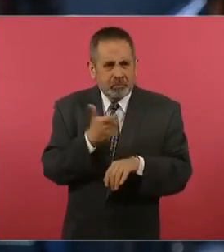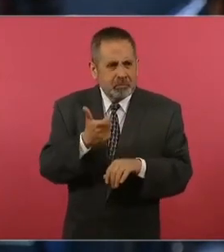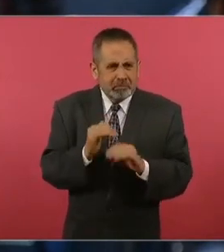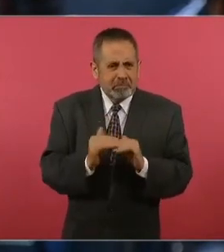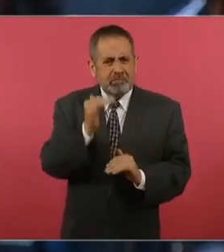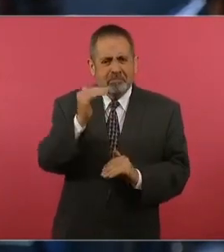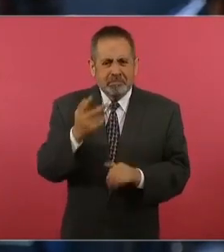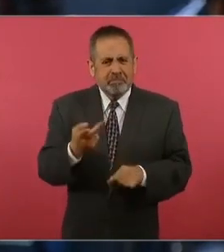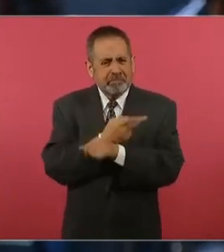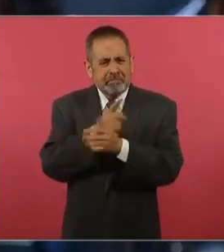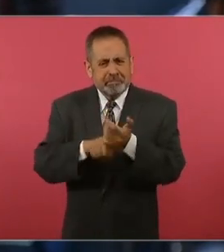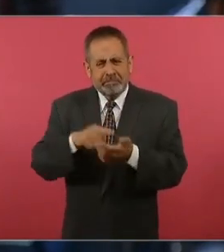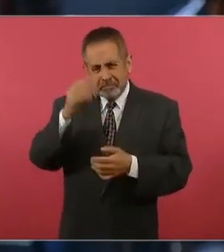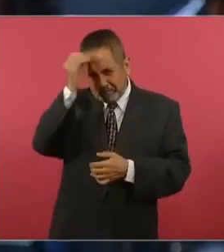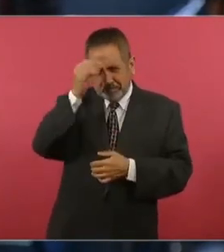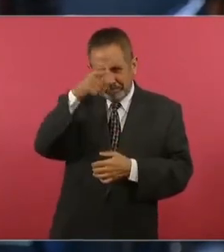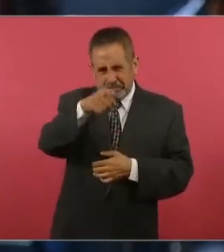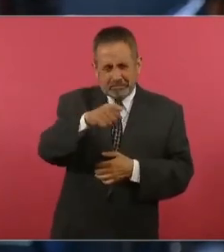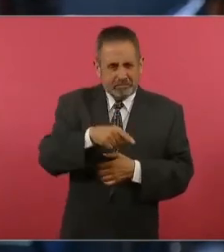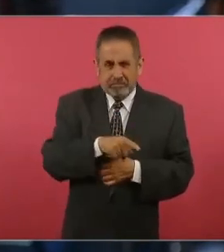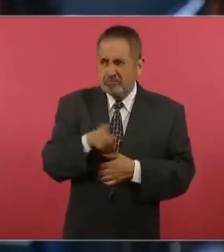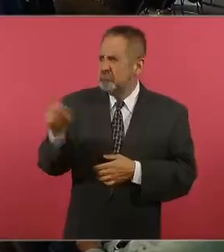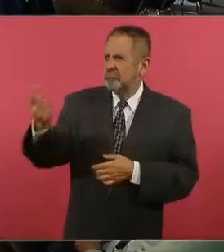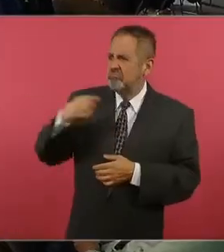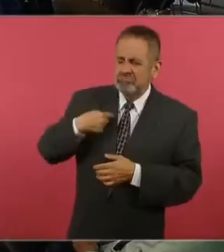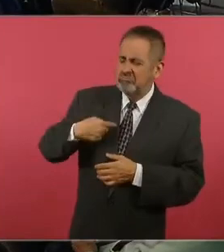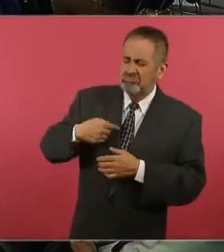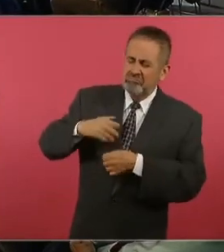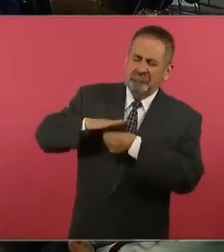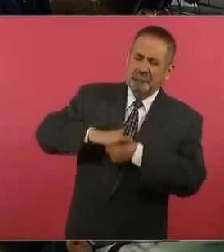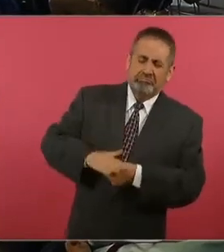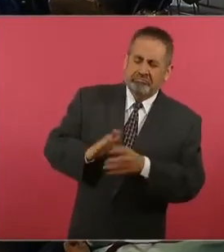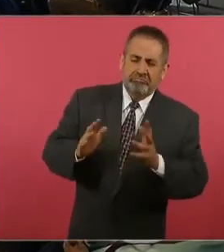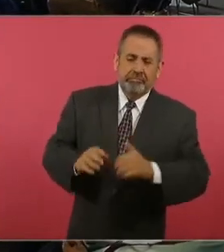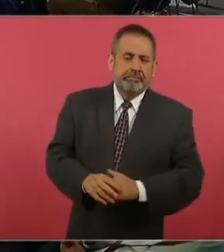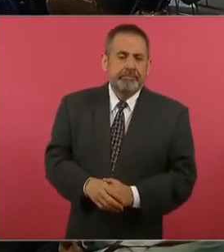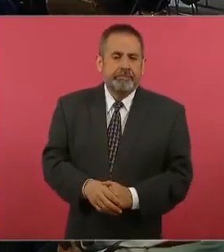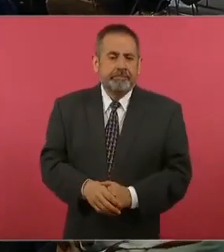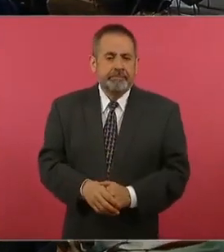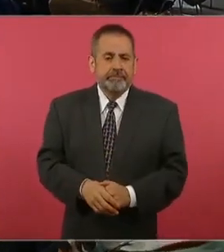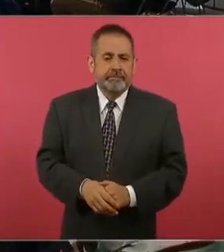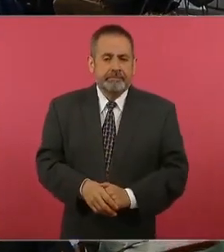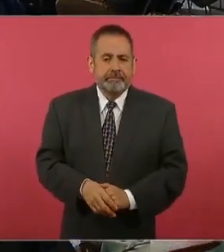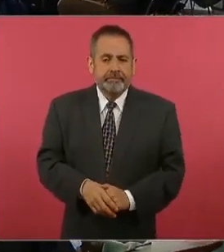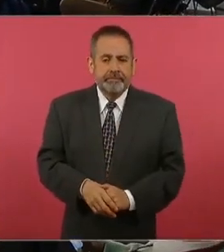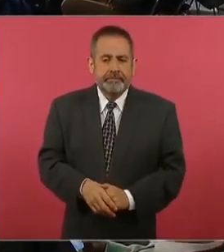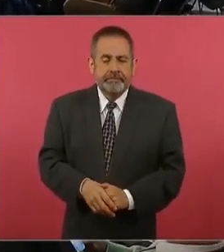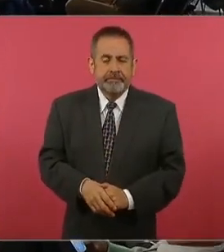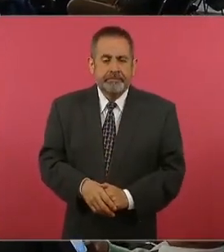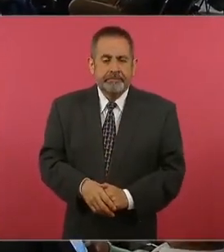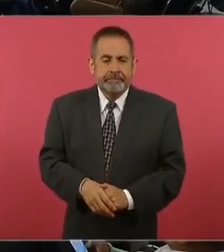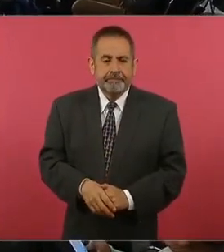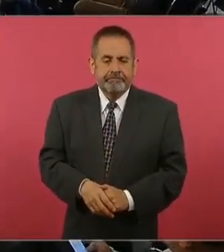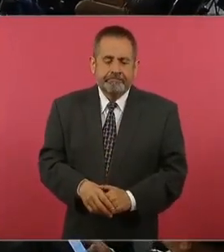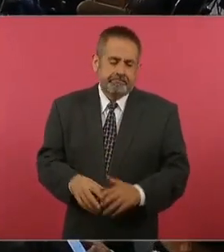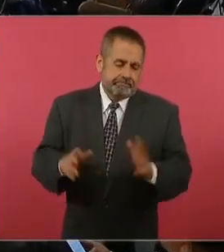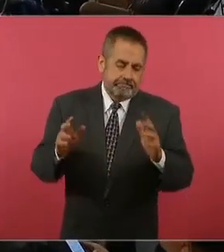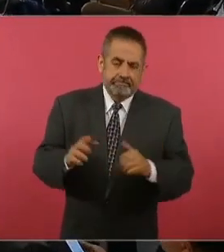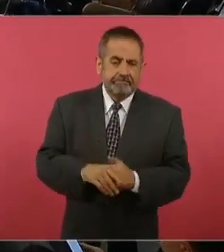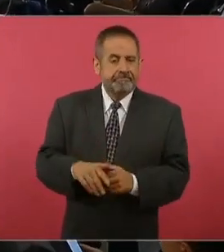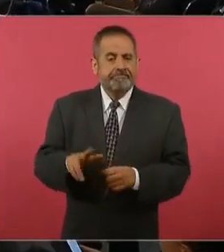¿Qué opinión le merece que se hable de una extorsión? Bueno, es normal, ¿no?, que